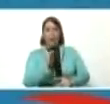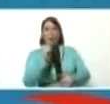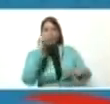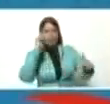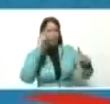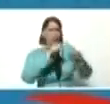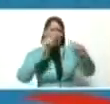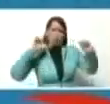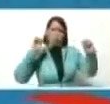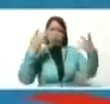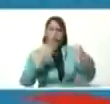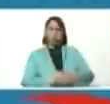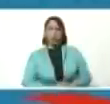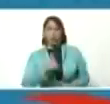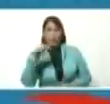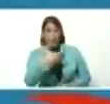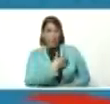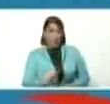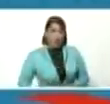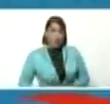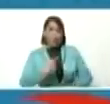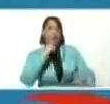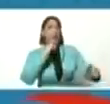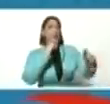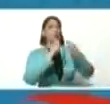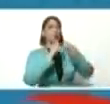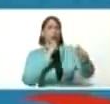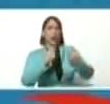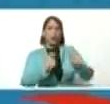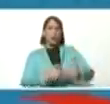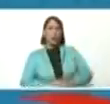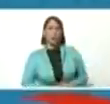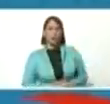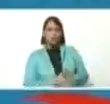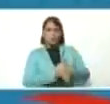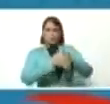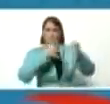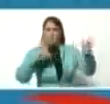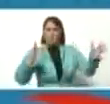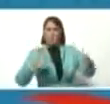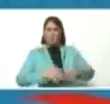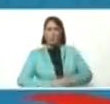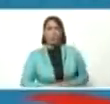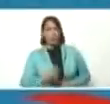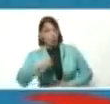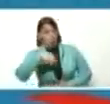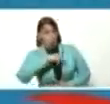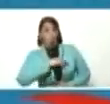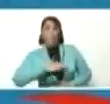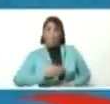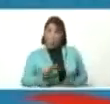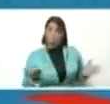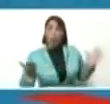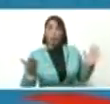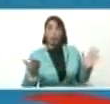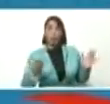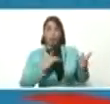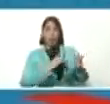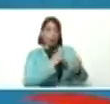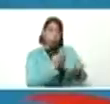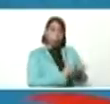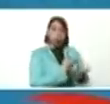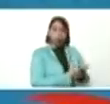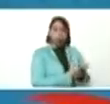todo, presidente, será el turismo, dada esa gran potencialidad, que nosotros podamos pasar de la economía